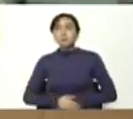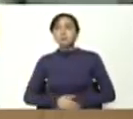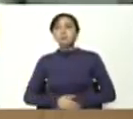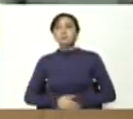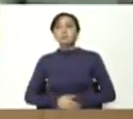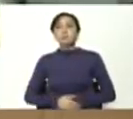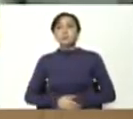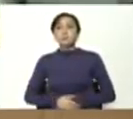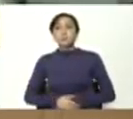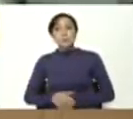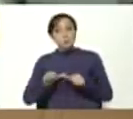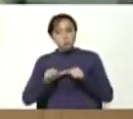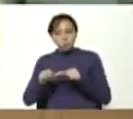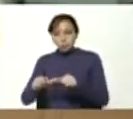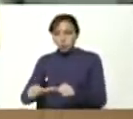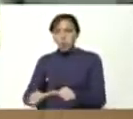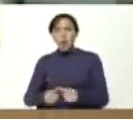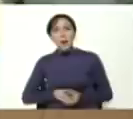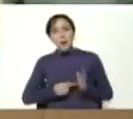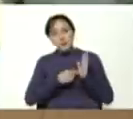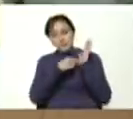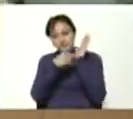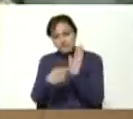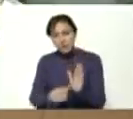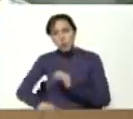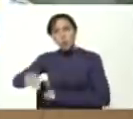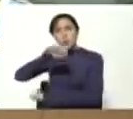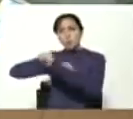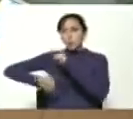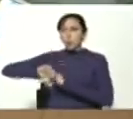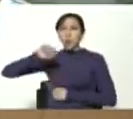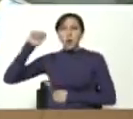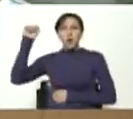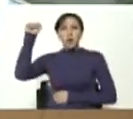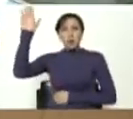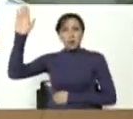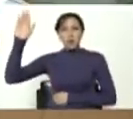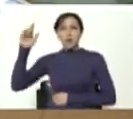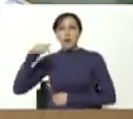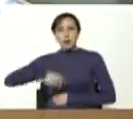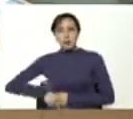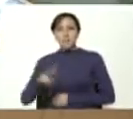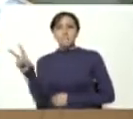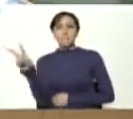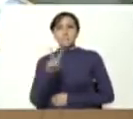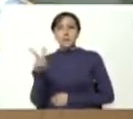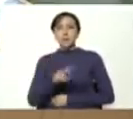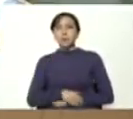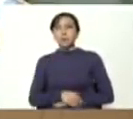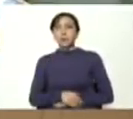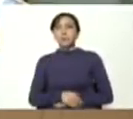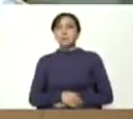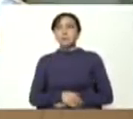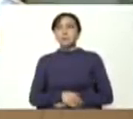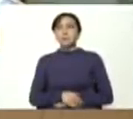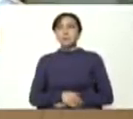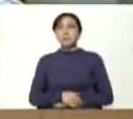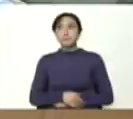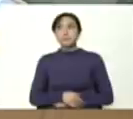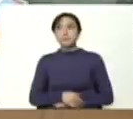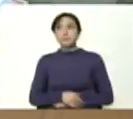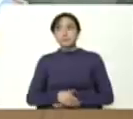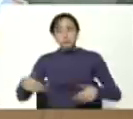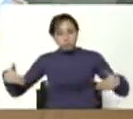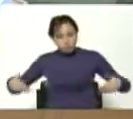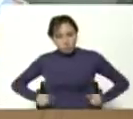estoica continúan honrando el sagrado juramento de defender la patria. No escatimaremos ningún